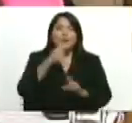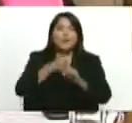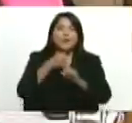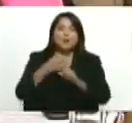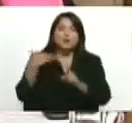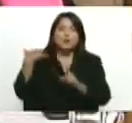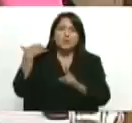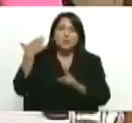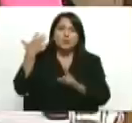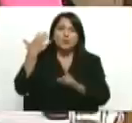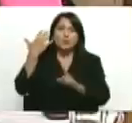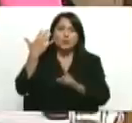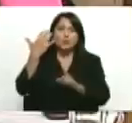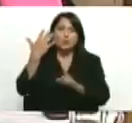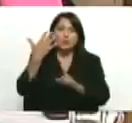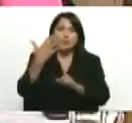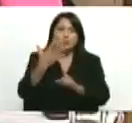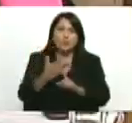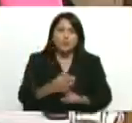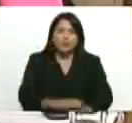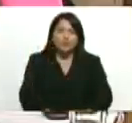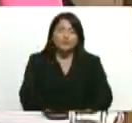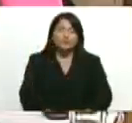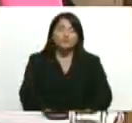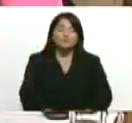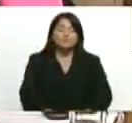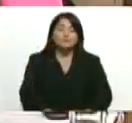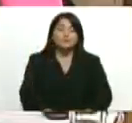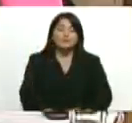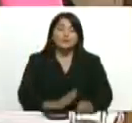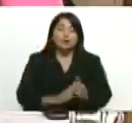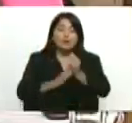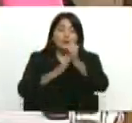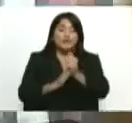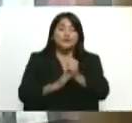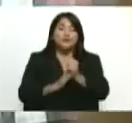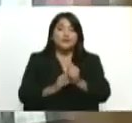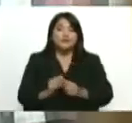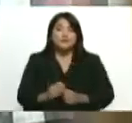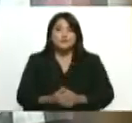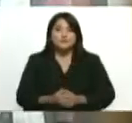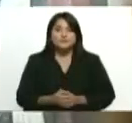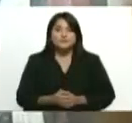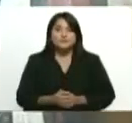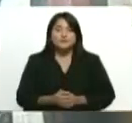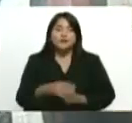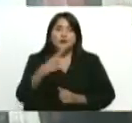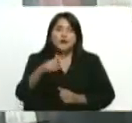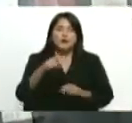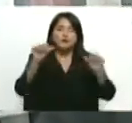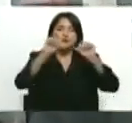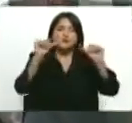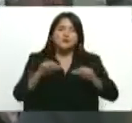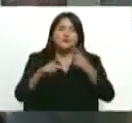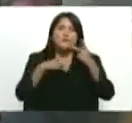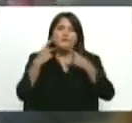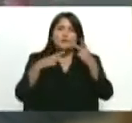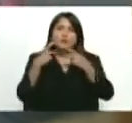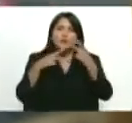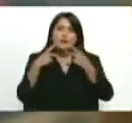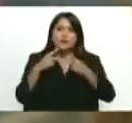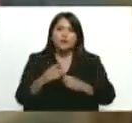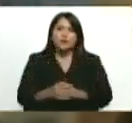históricas heredadas de nuestros padres libertadores, se ha dado un sistema político caracterizado por